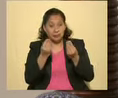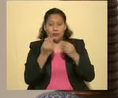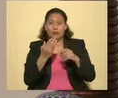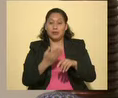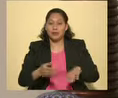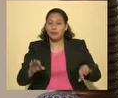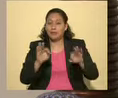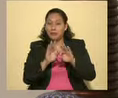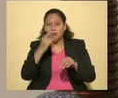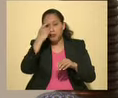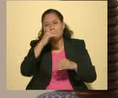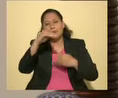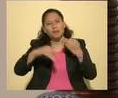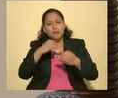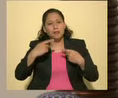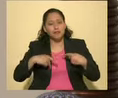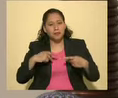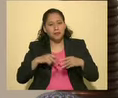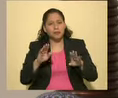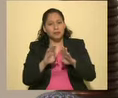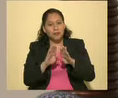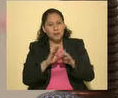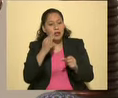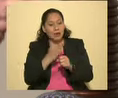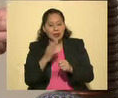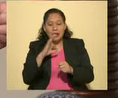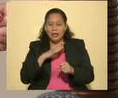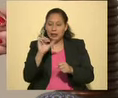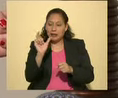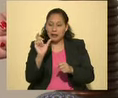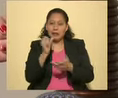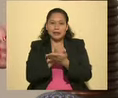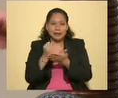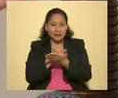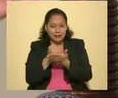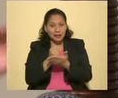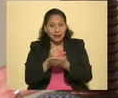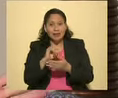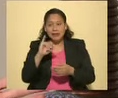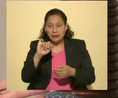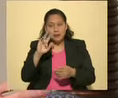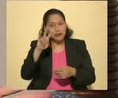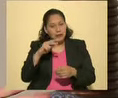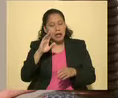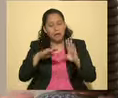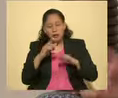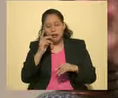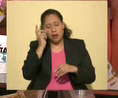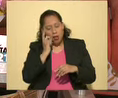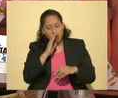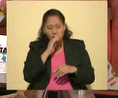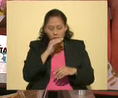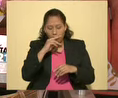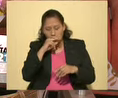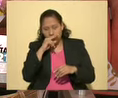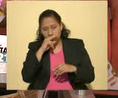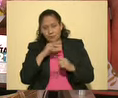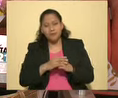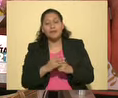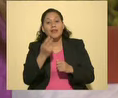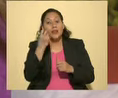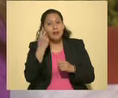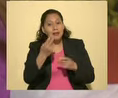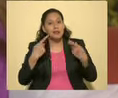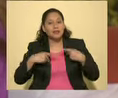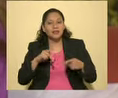importante para toda la gente que tiene deudas en tarjetas de crédito. Y sí nos llegan a quitar el sueño, eso hay que reconocer. Ah, no, claro, pero para esas personas